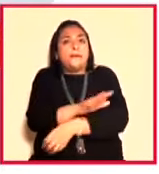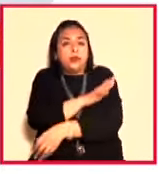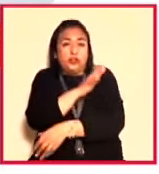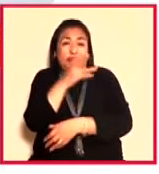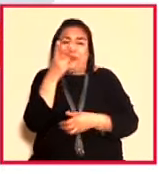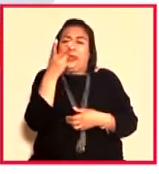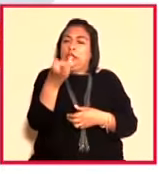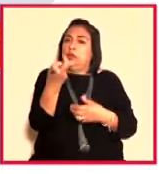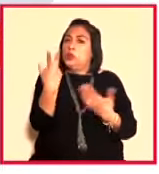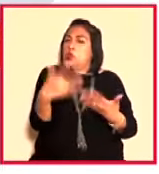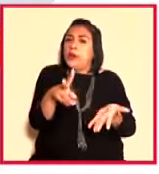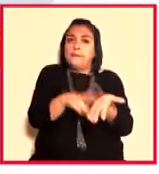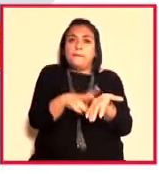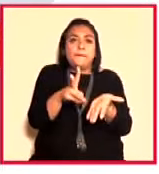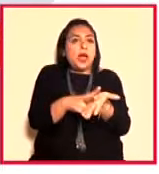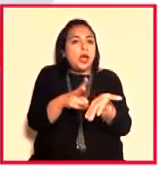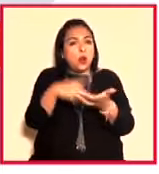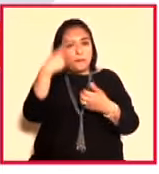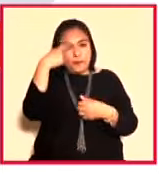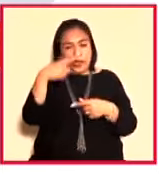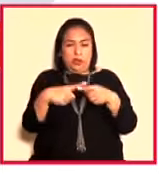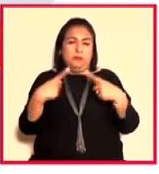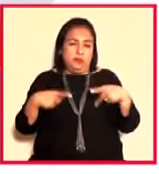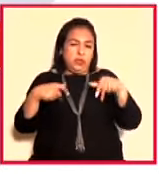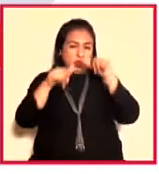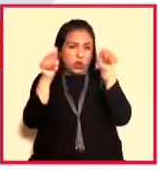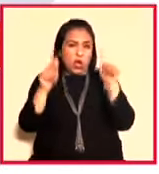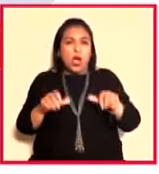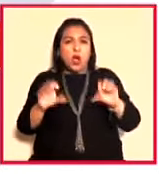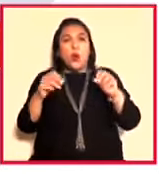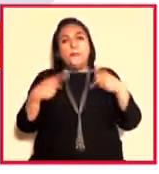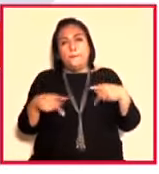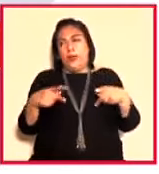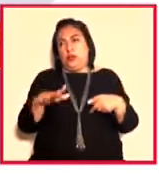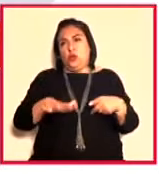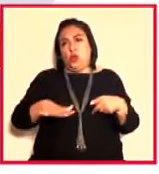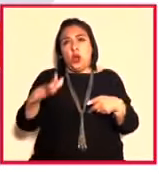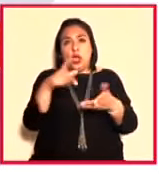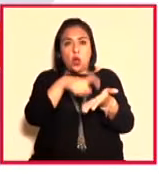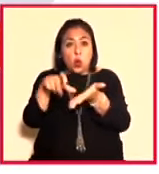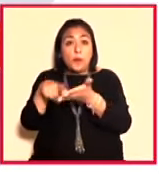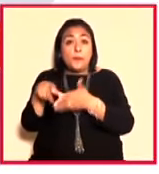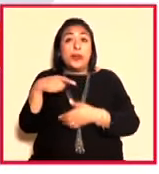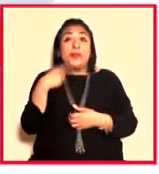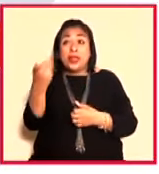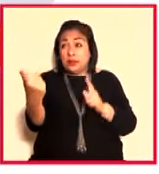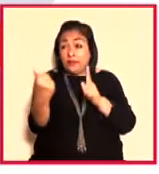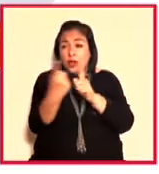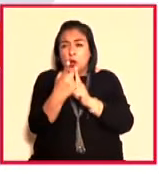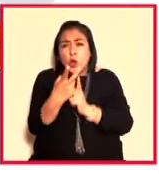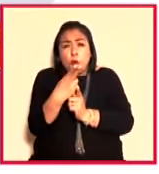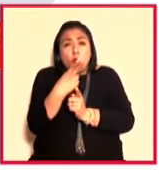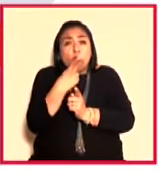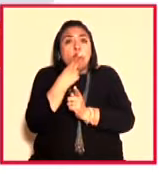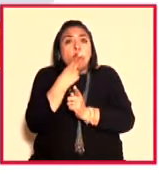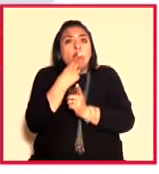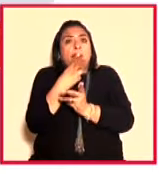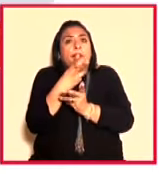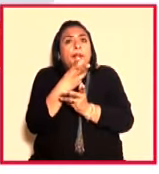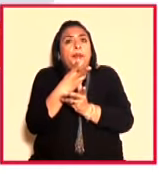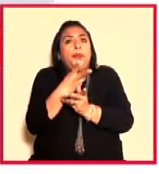valor gigante, tanto para el artista como para el público. Ese encuentro que era un tesoro se fue diluyendo y